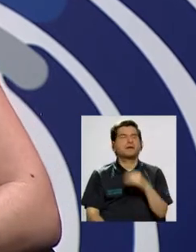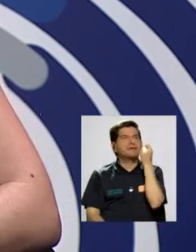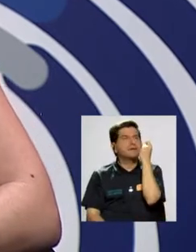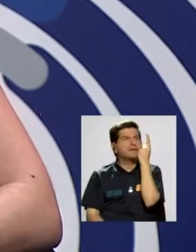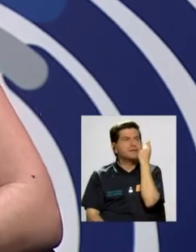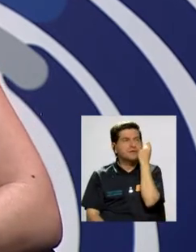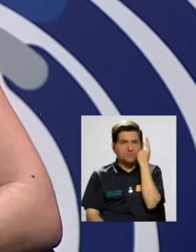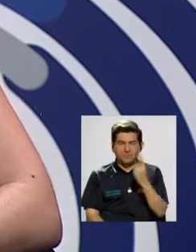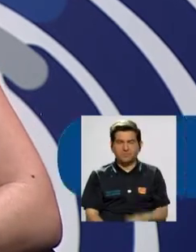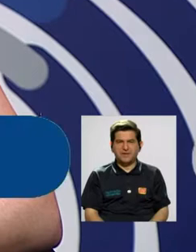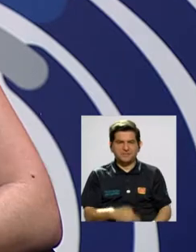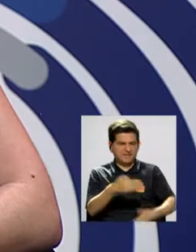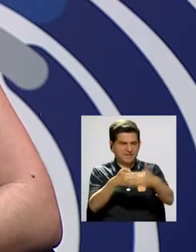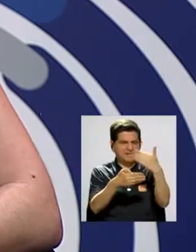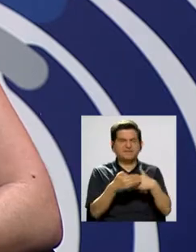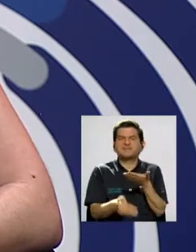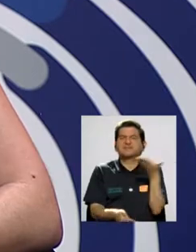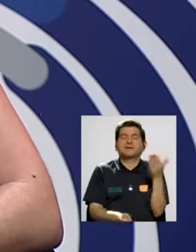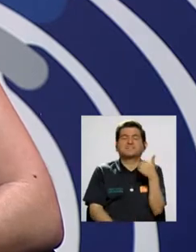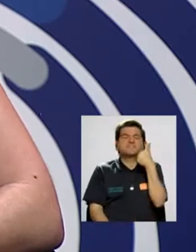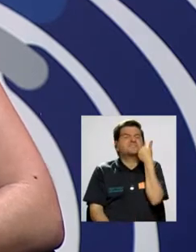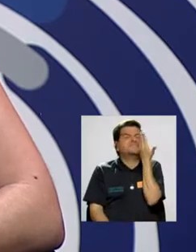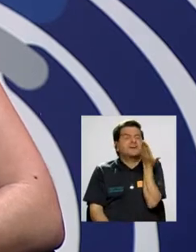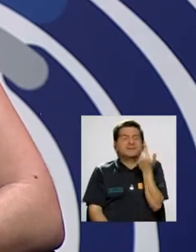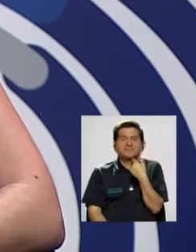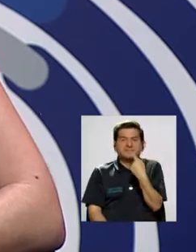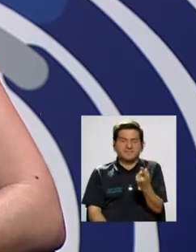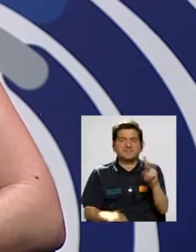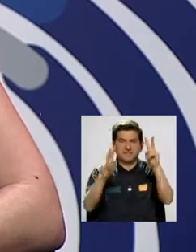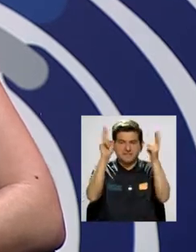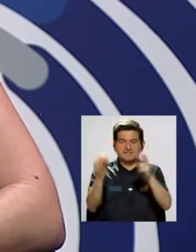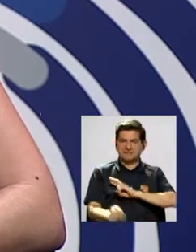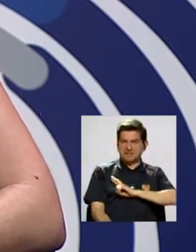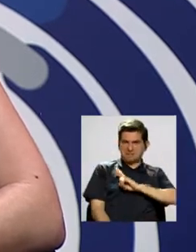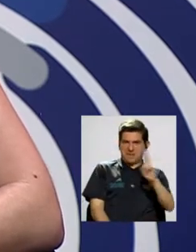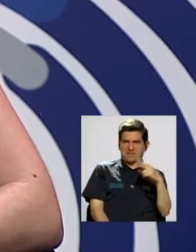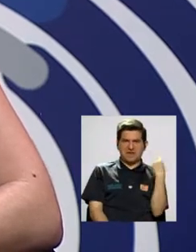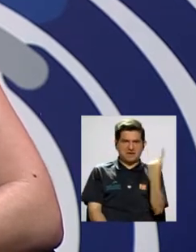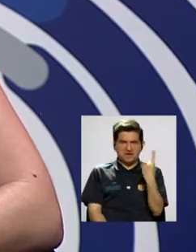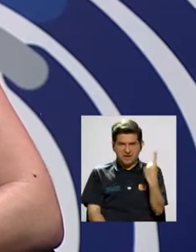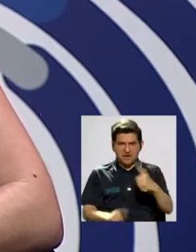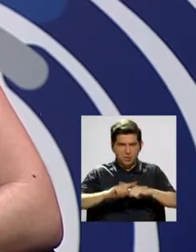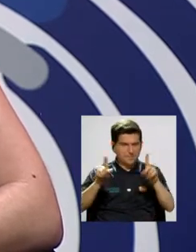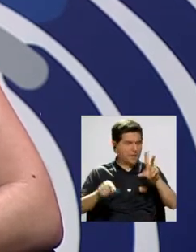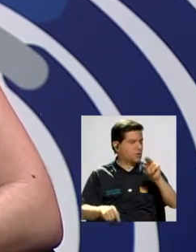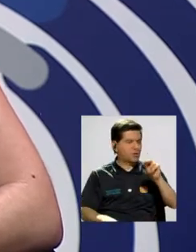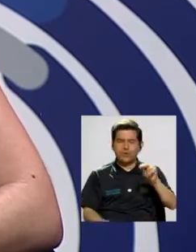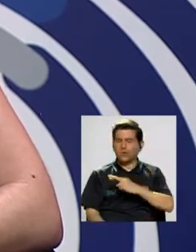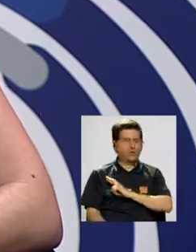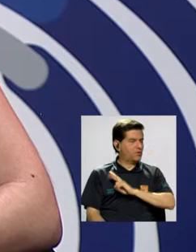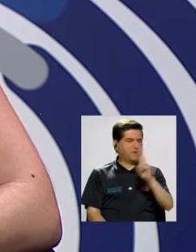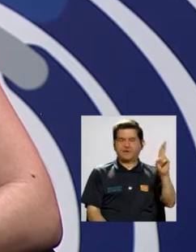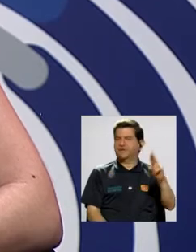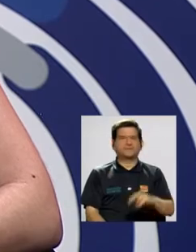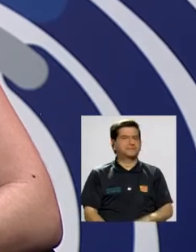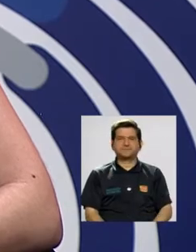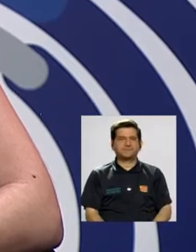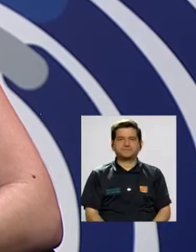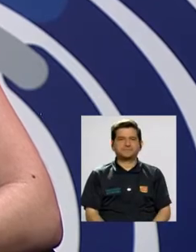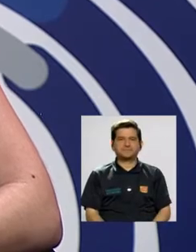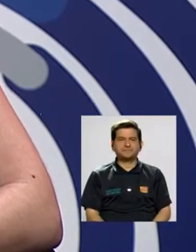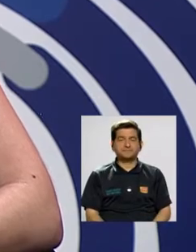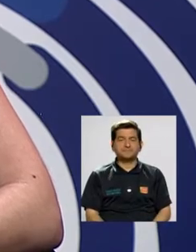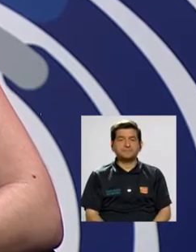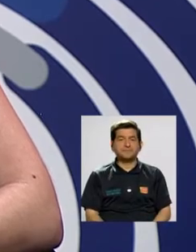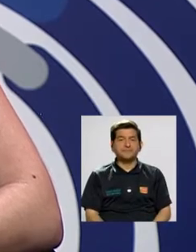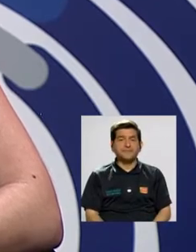entender qué es lo que está detrás, ¿verdad? Sería muy fácil decir que es un tema de religión solamente, sí. Pero no es un tema de religión. Es un